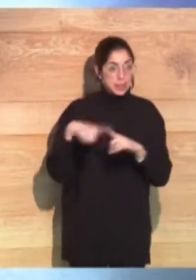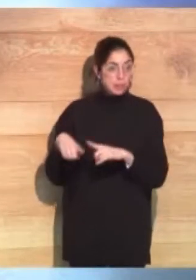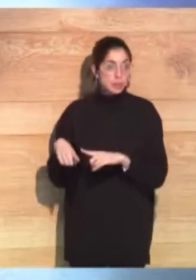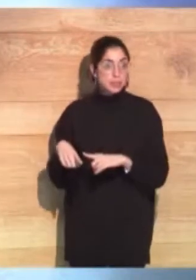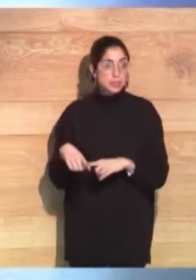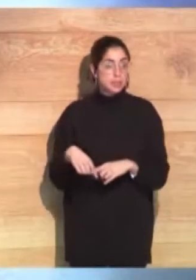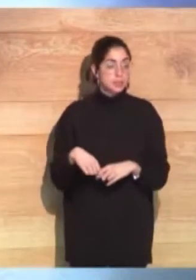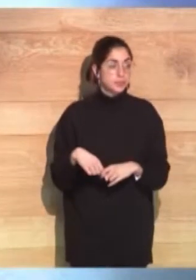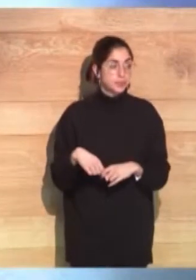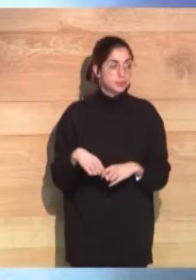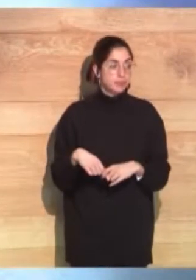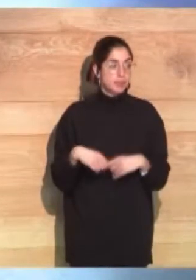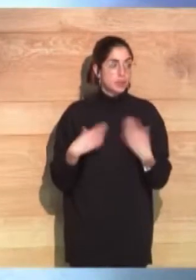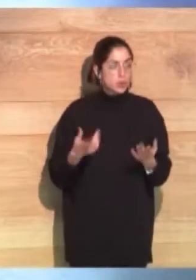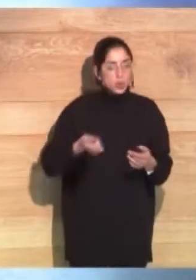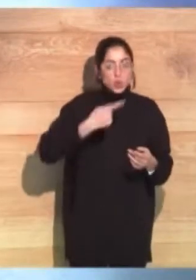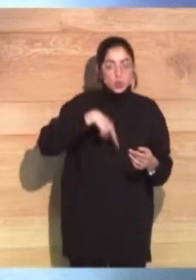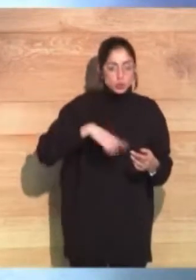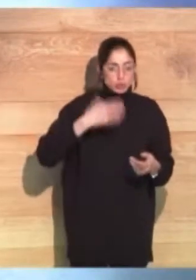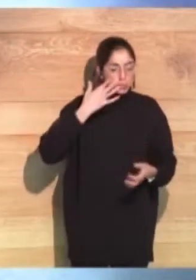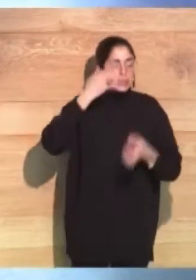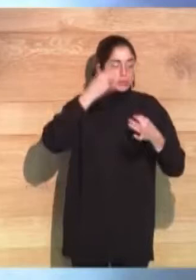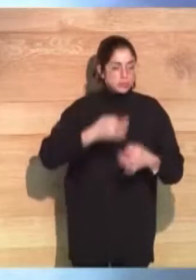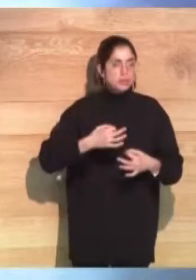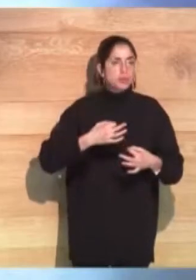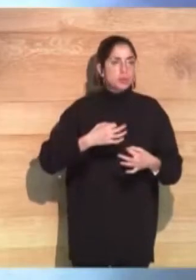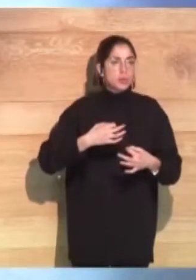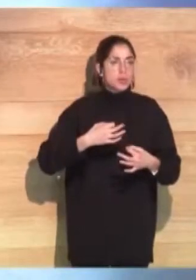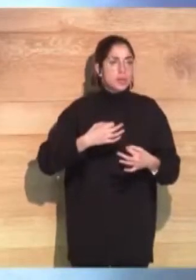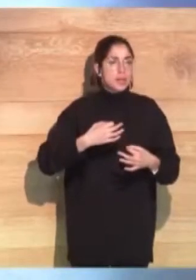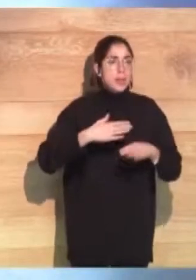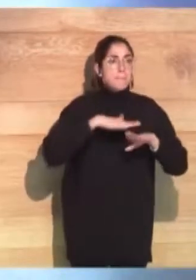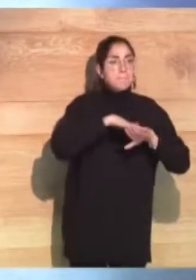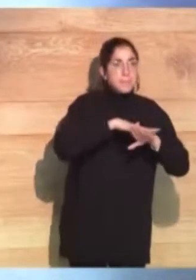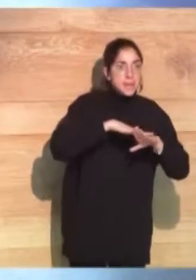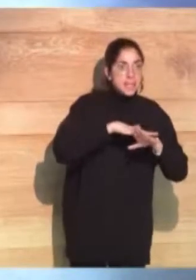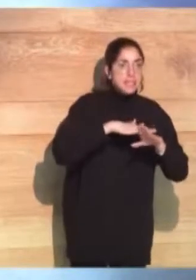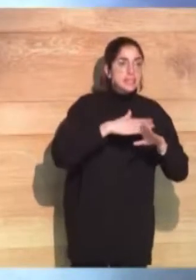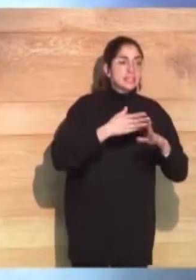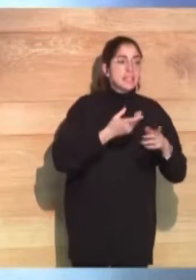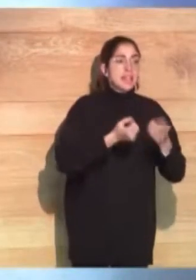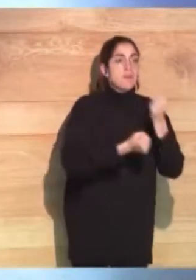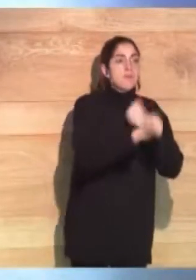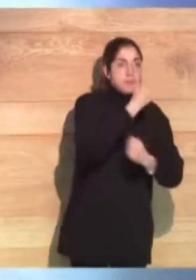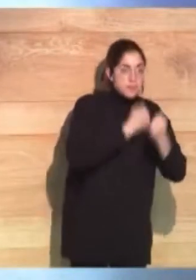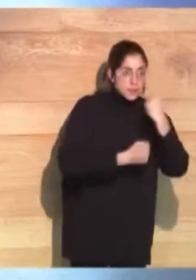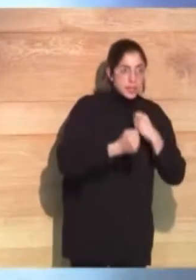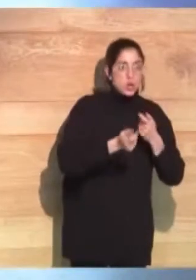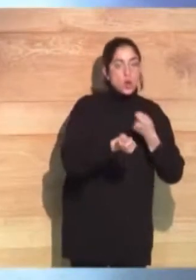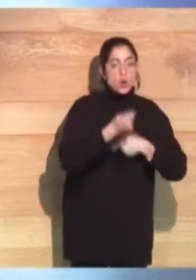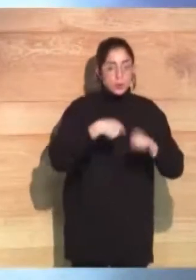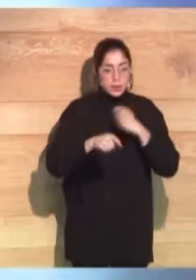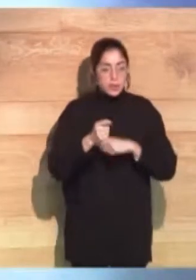Y nos aseguramos de que tuviéramos una ministra de Finanzas, de Comercio, de